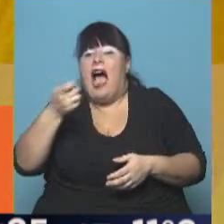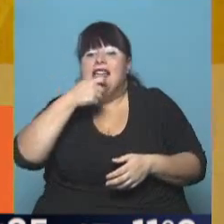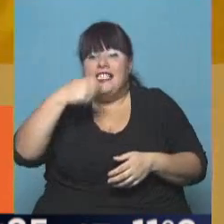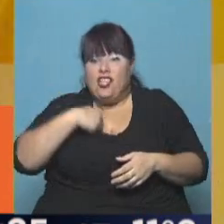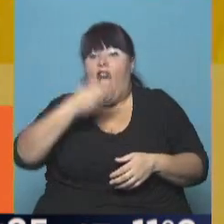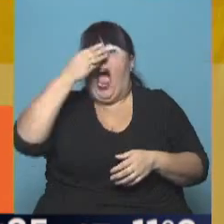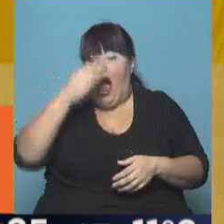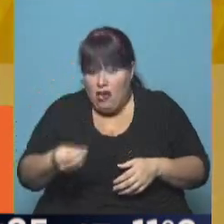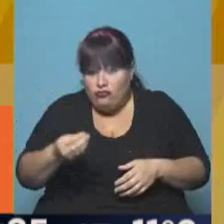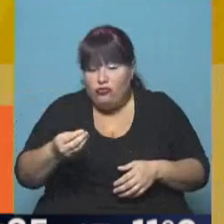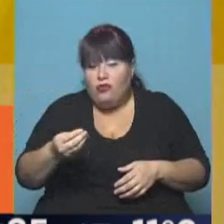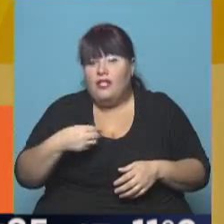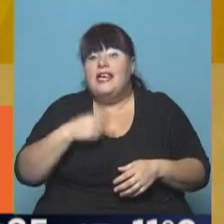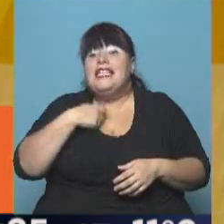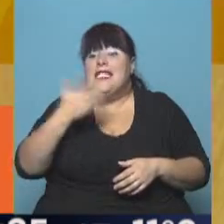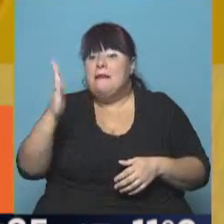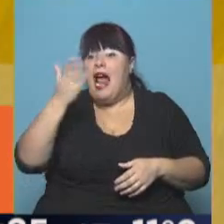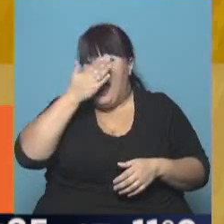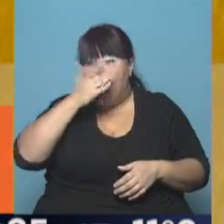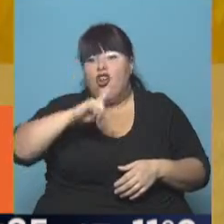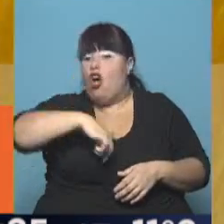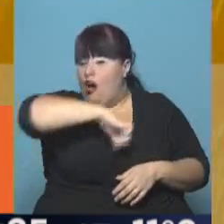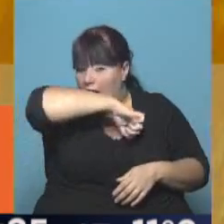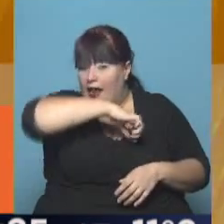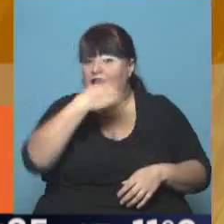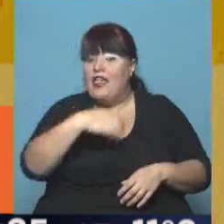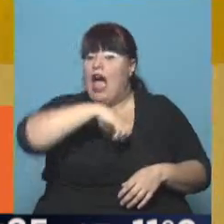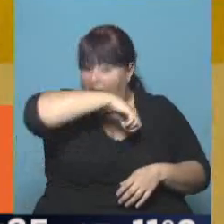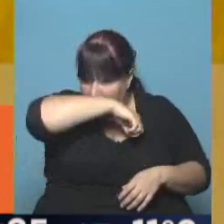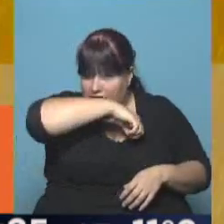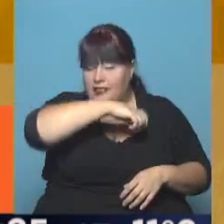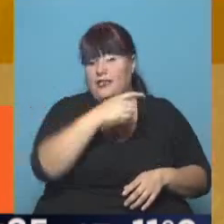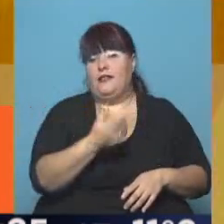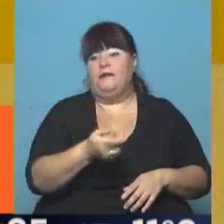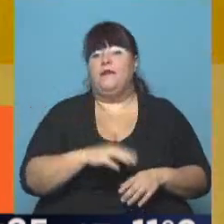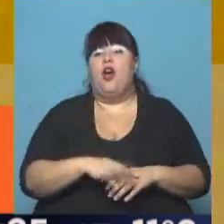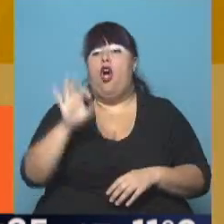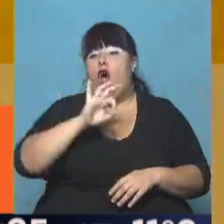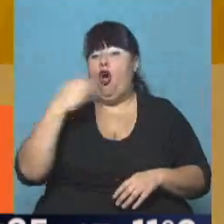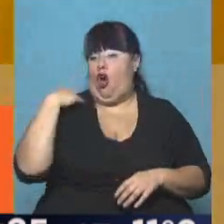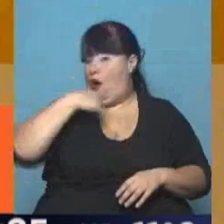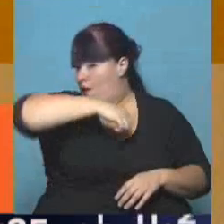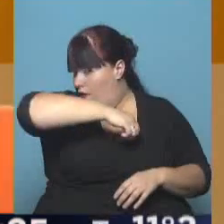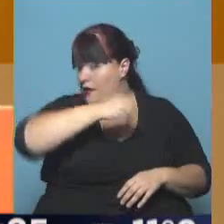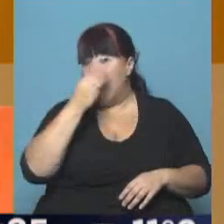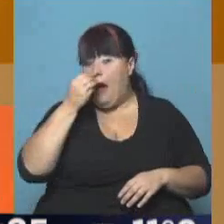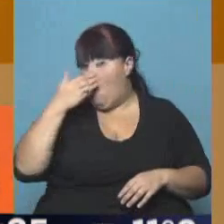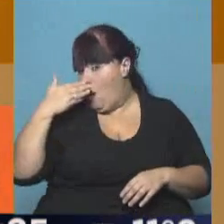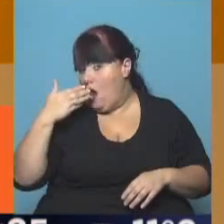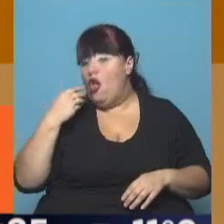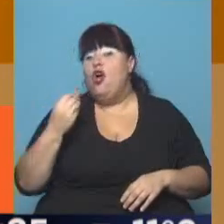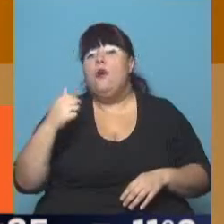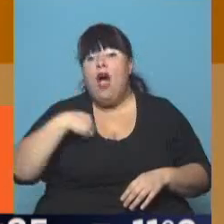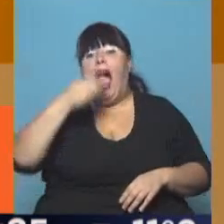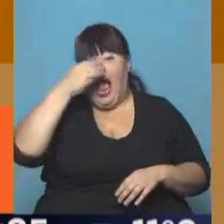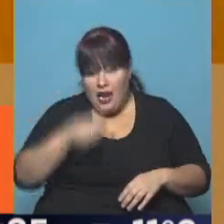estornudo si me pongo la mano hay que estornudar sobre el ángulo del codo sí o sobre el hombro pañuelo descartable porque